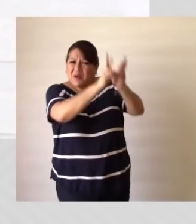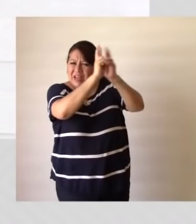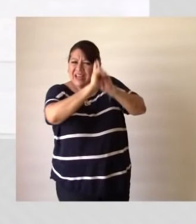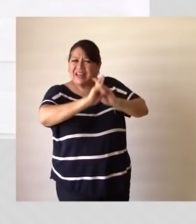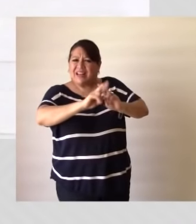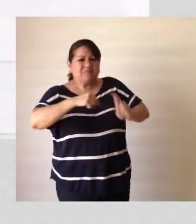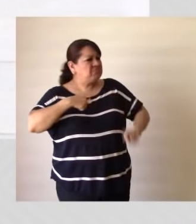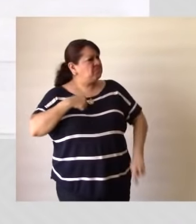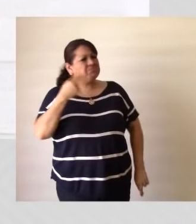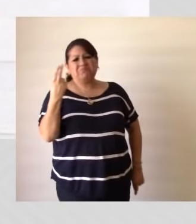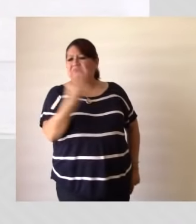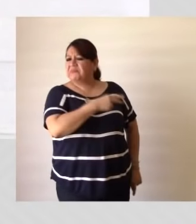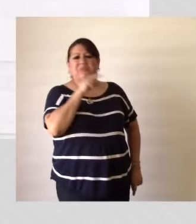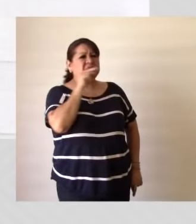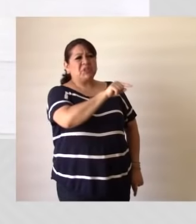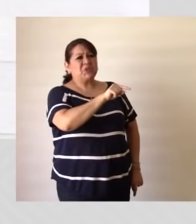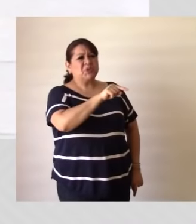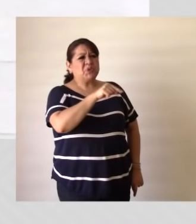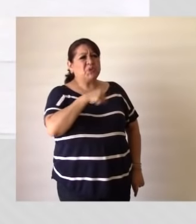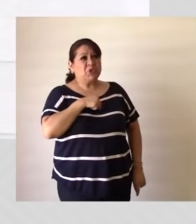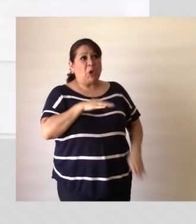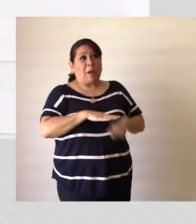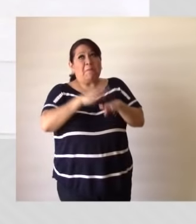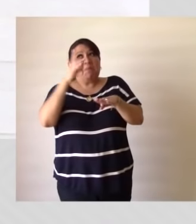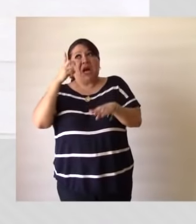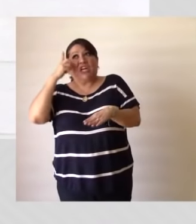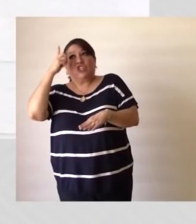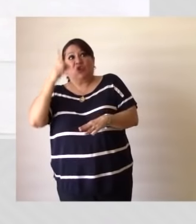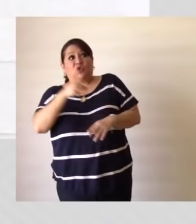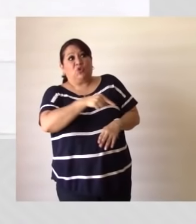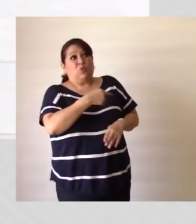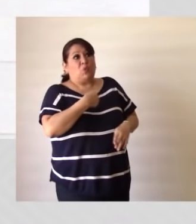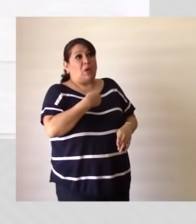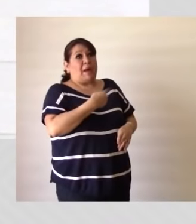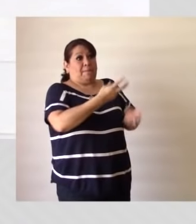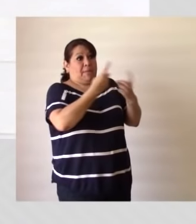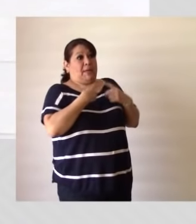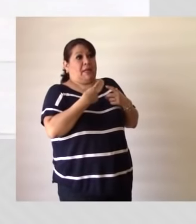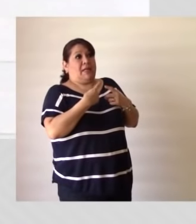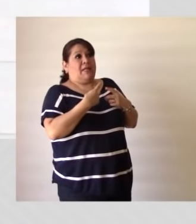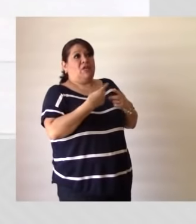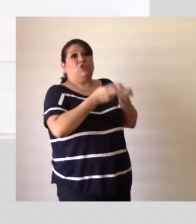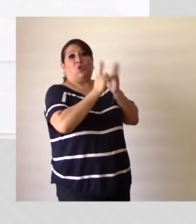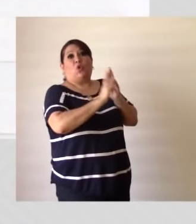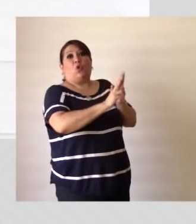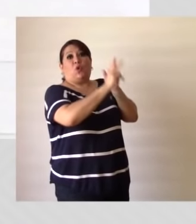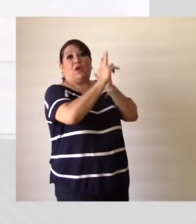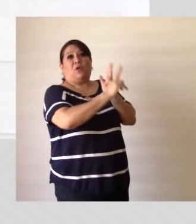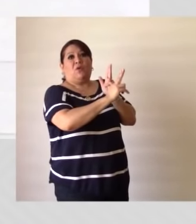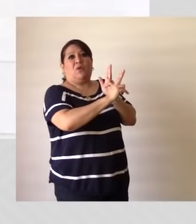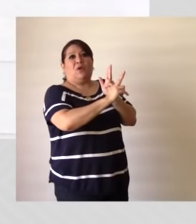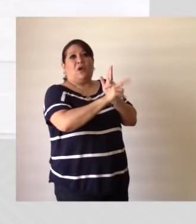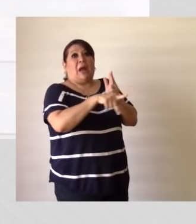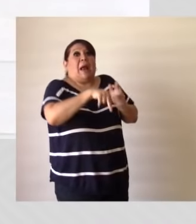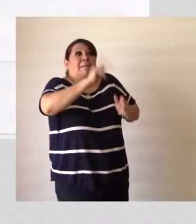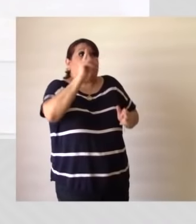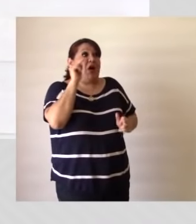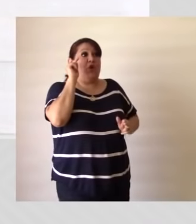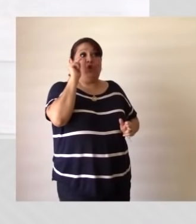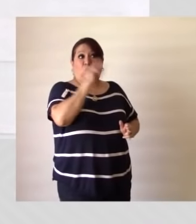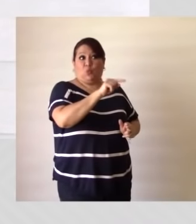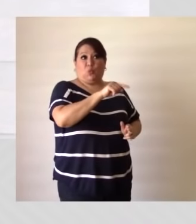si tú me reconoces pero cuando tú me reconoces me estás dando algo que me agrada